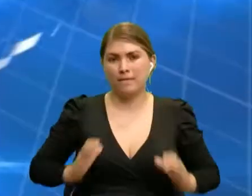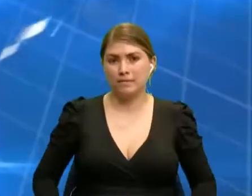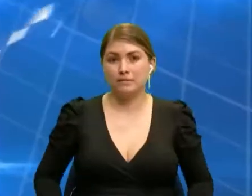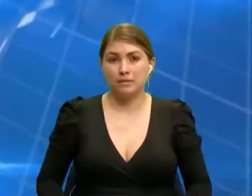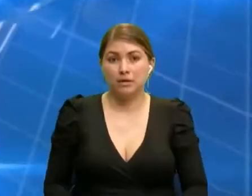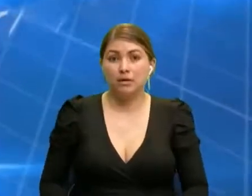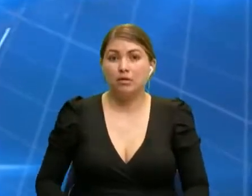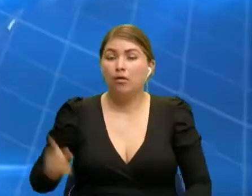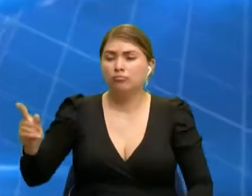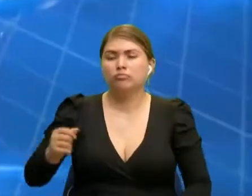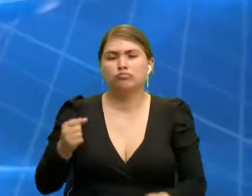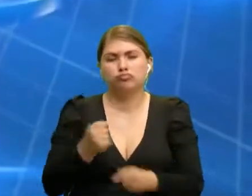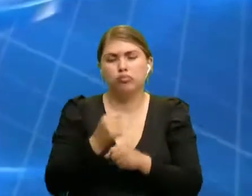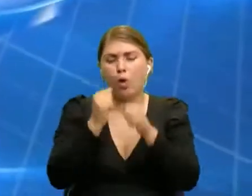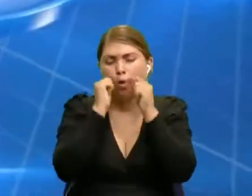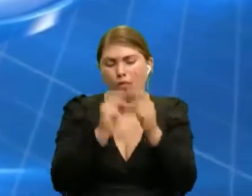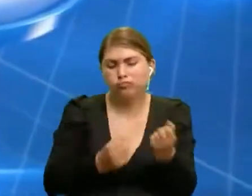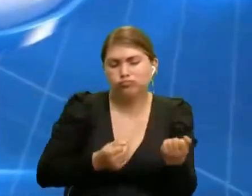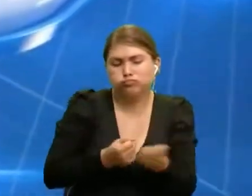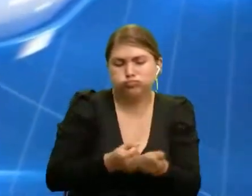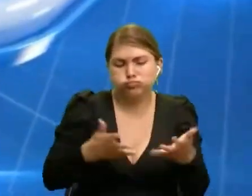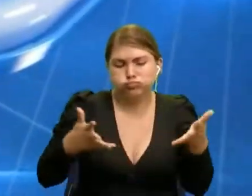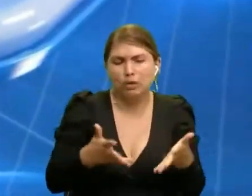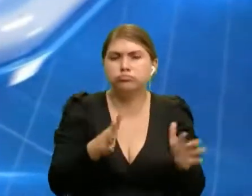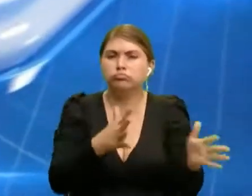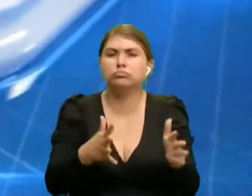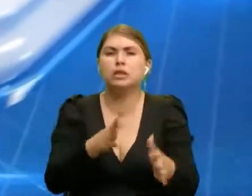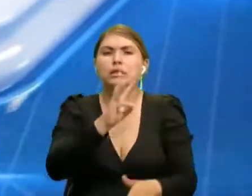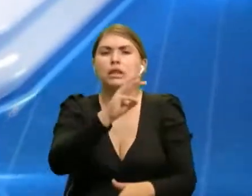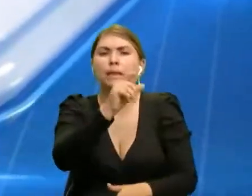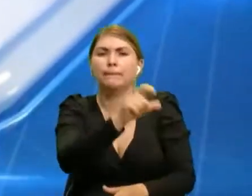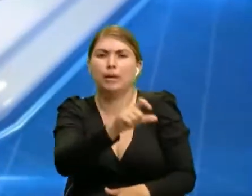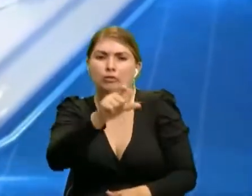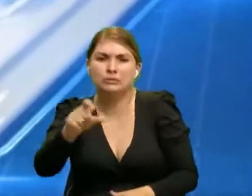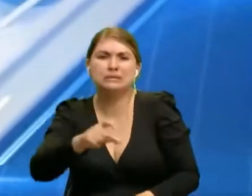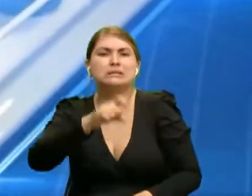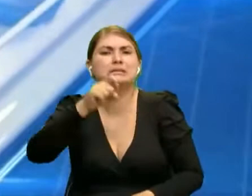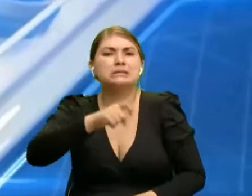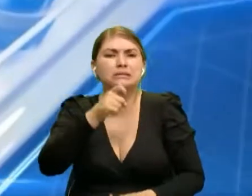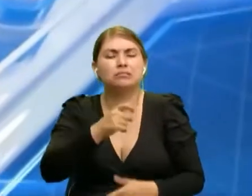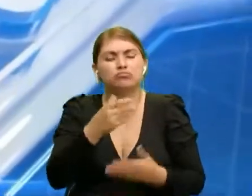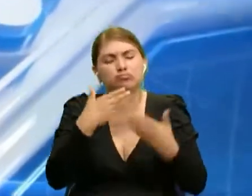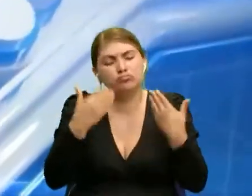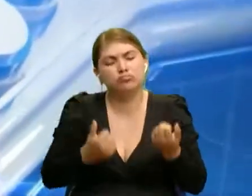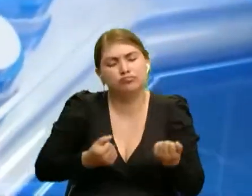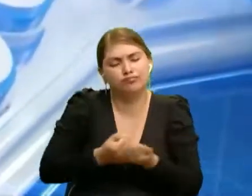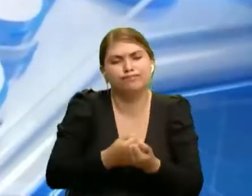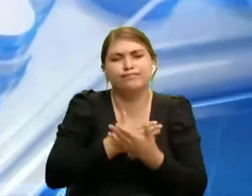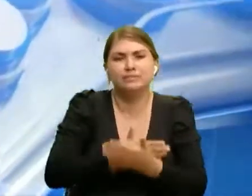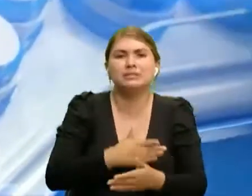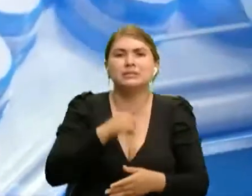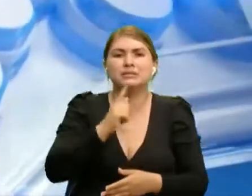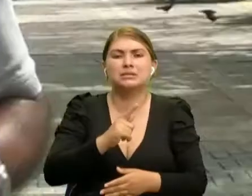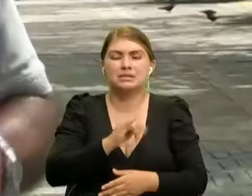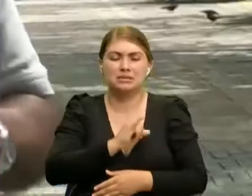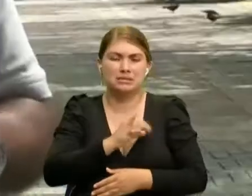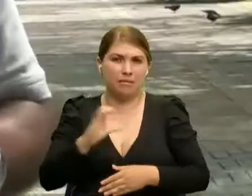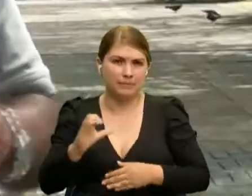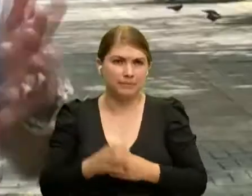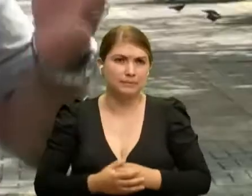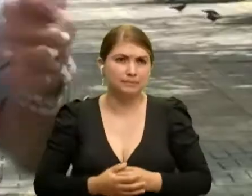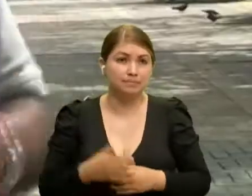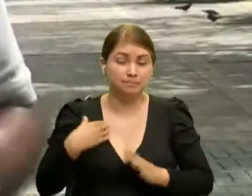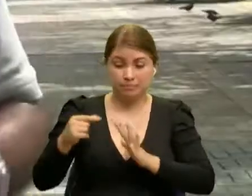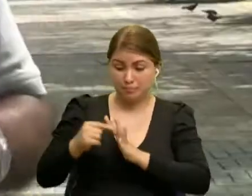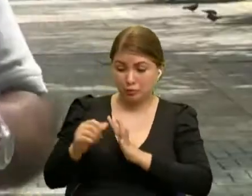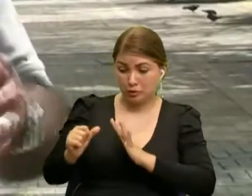el trabajo humanitario le ha permitido ayudar a por lo menos 30 personas que requerían la solidaridad para aliviar la incapacidad mi esposa